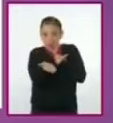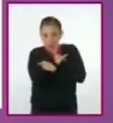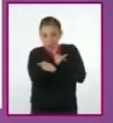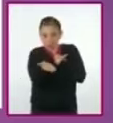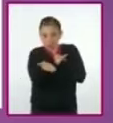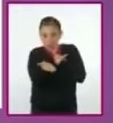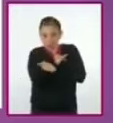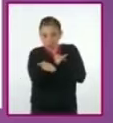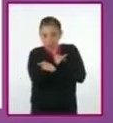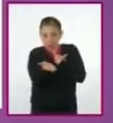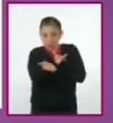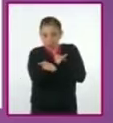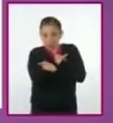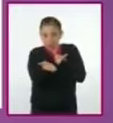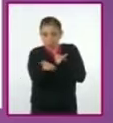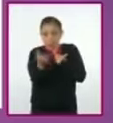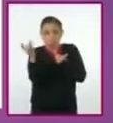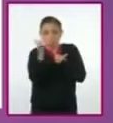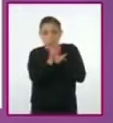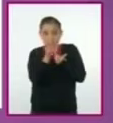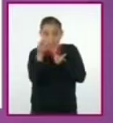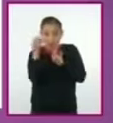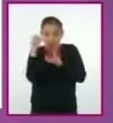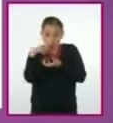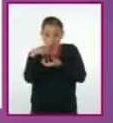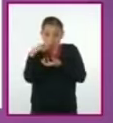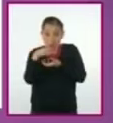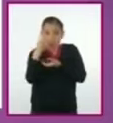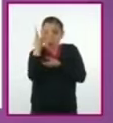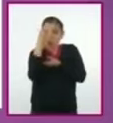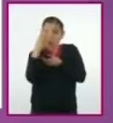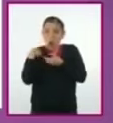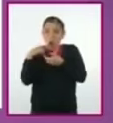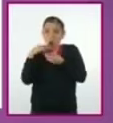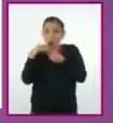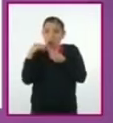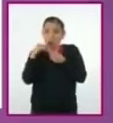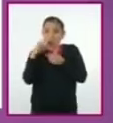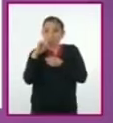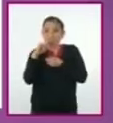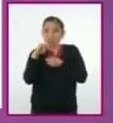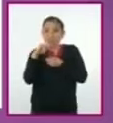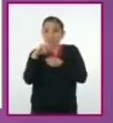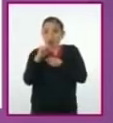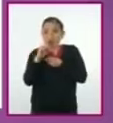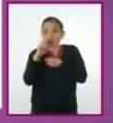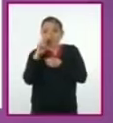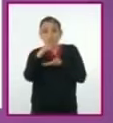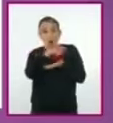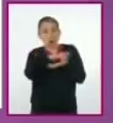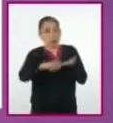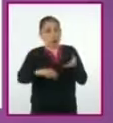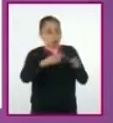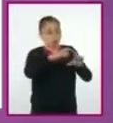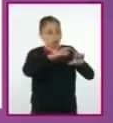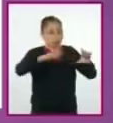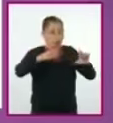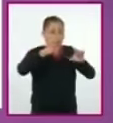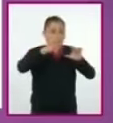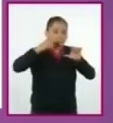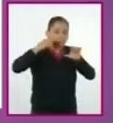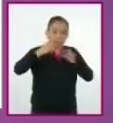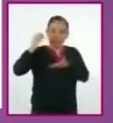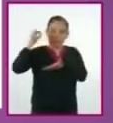arriba. Cuando reunió 4 centavos necesarios, compró el sobre y el